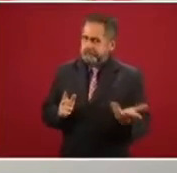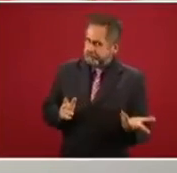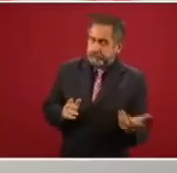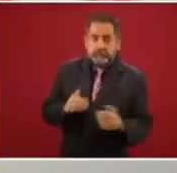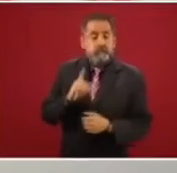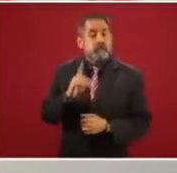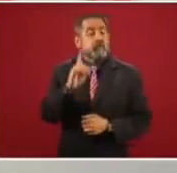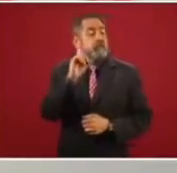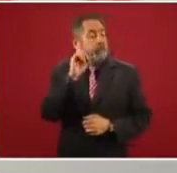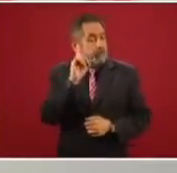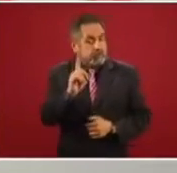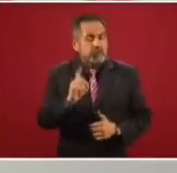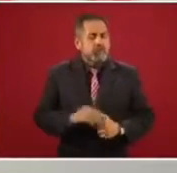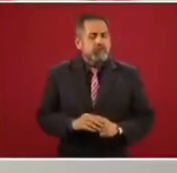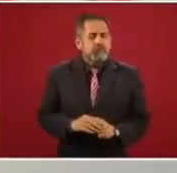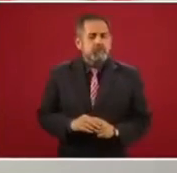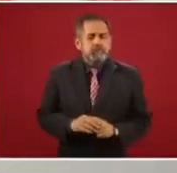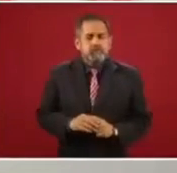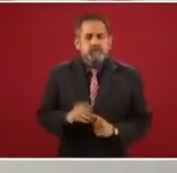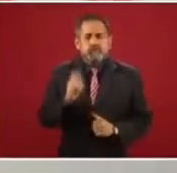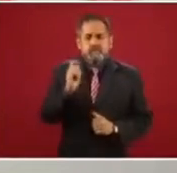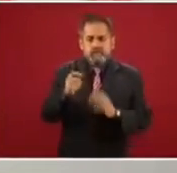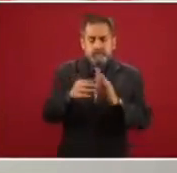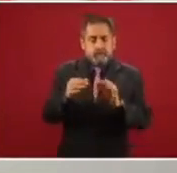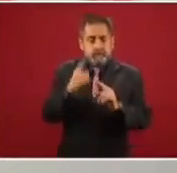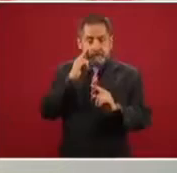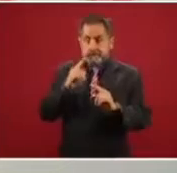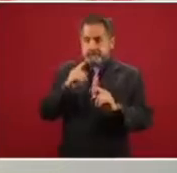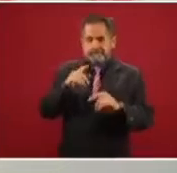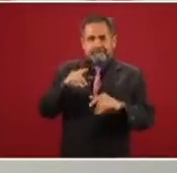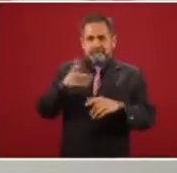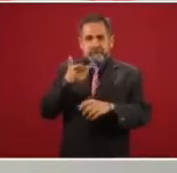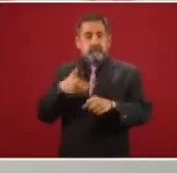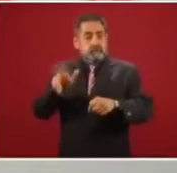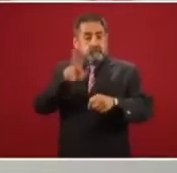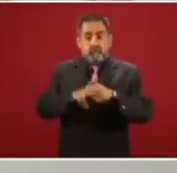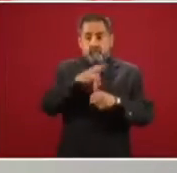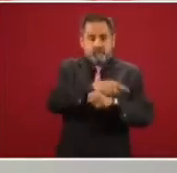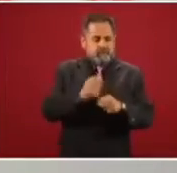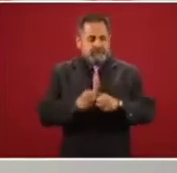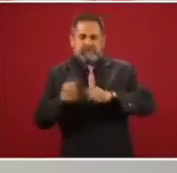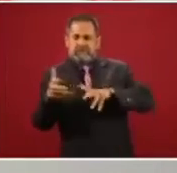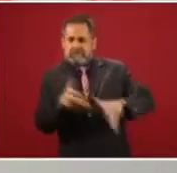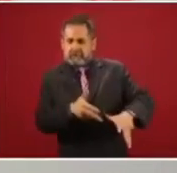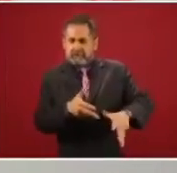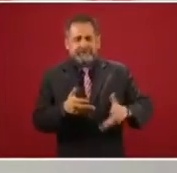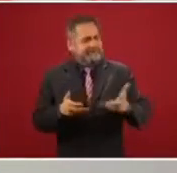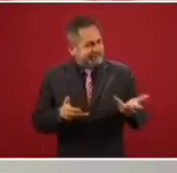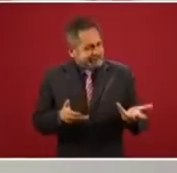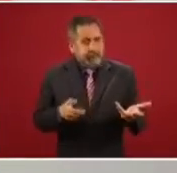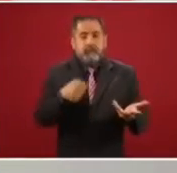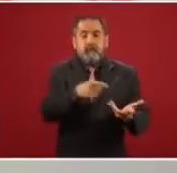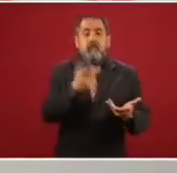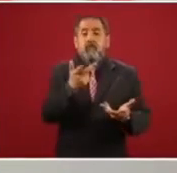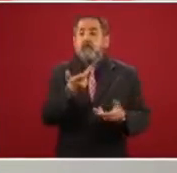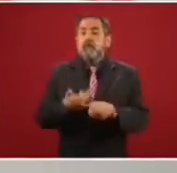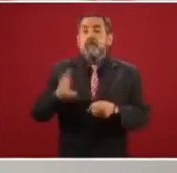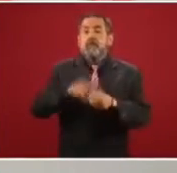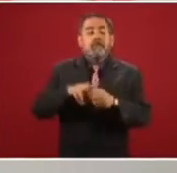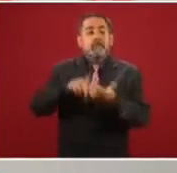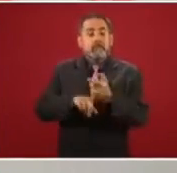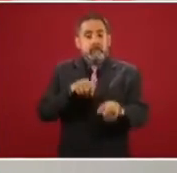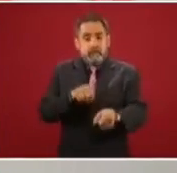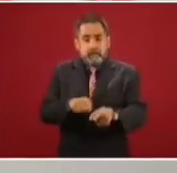que justamente se refleja a veces en hospitales abandonados como este o peor aún en hospitales que